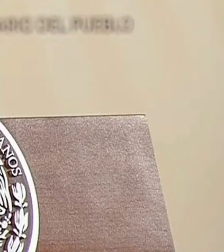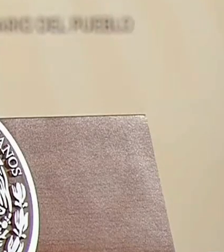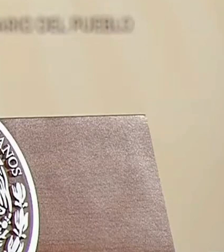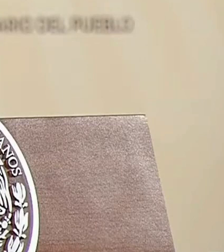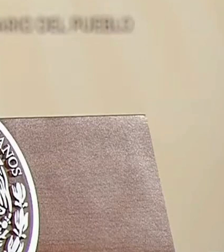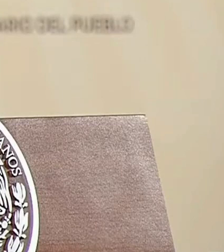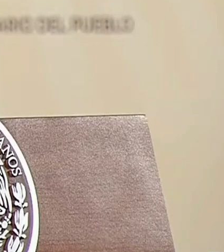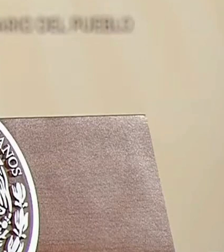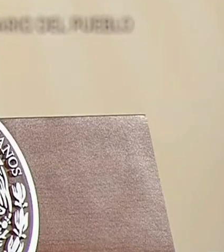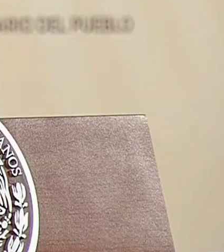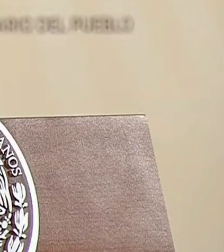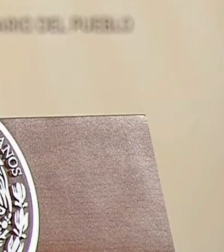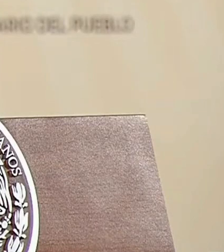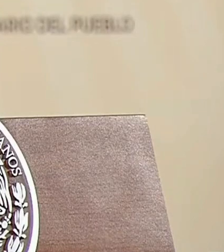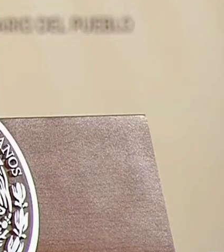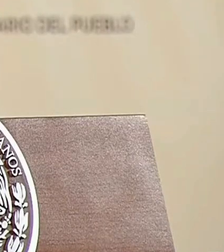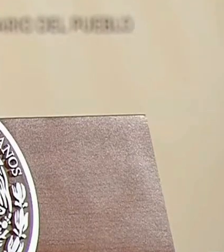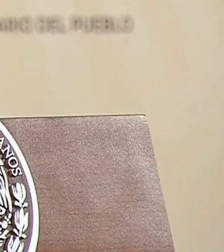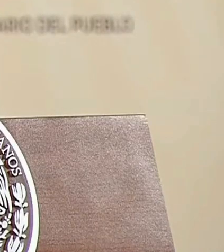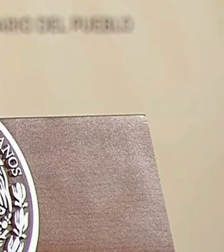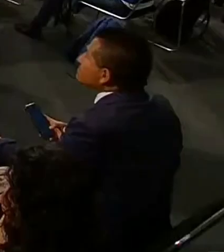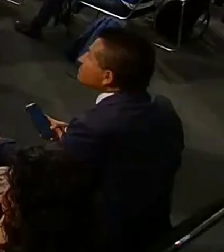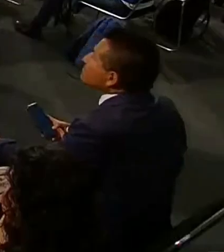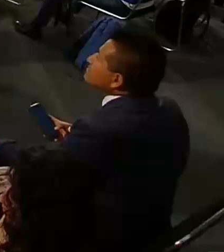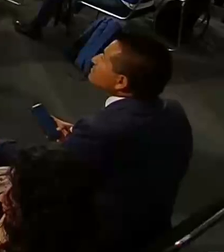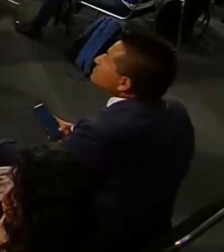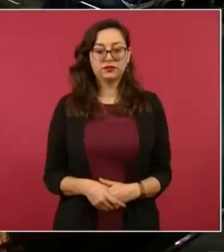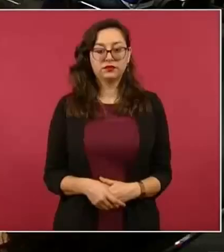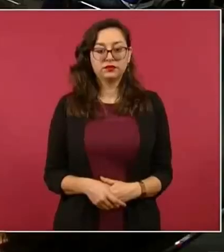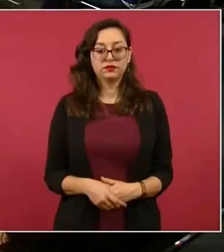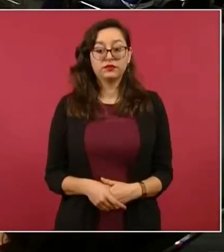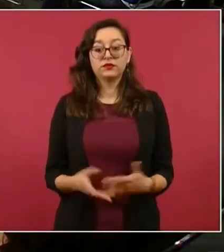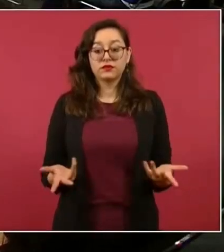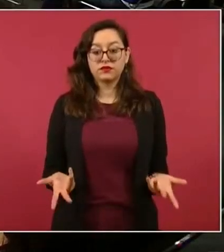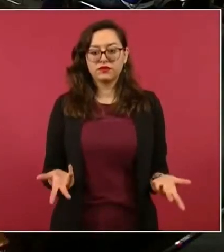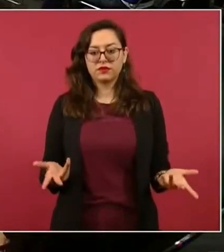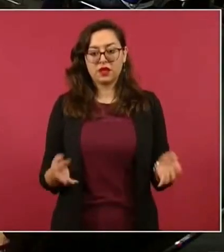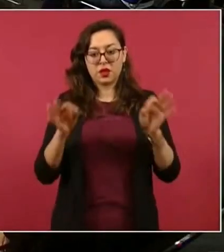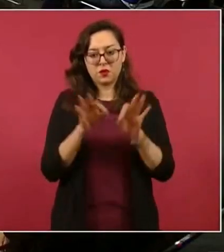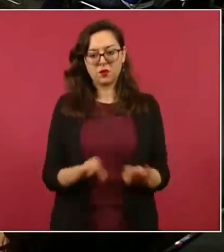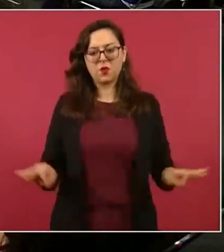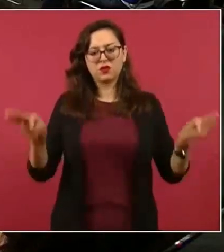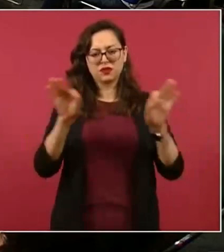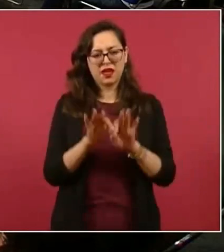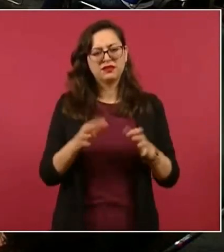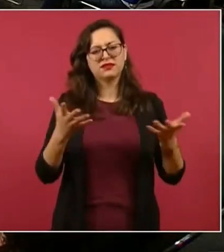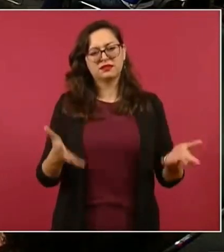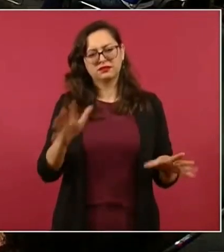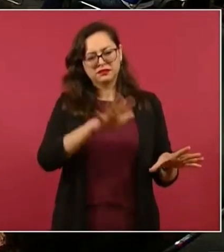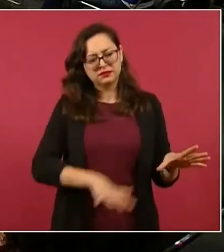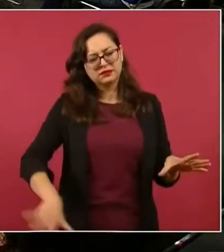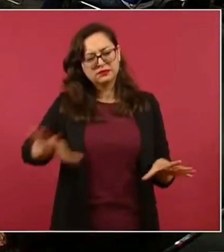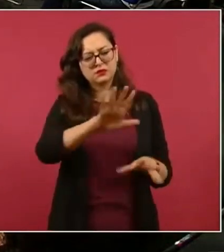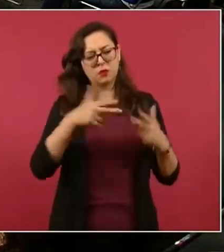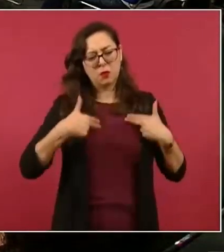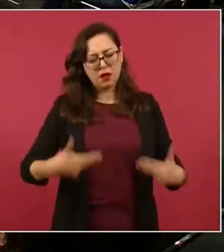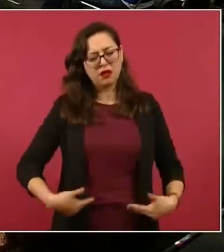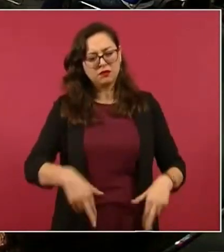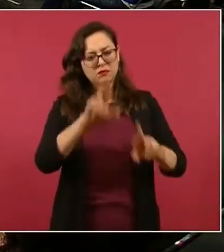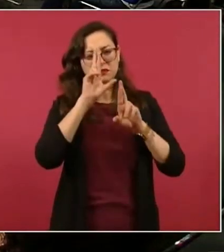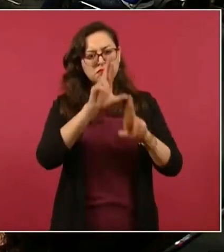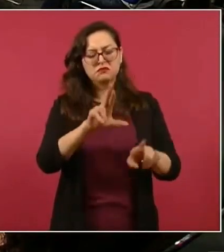para que vean lo que se dice sobre el trato que se le debe dar al forastero, al